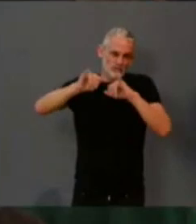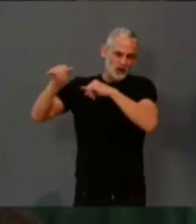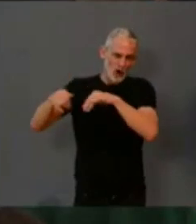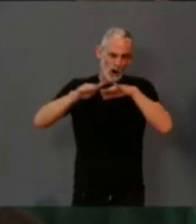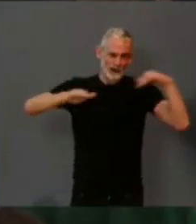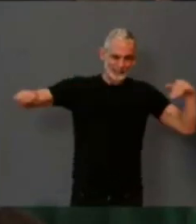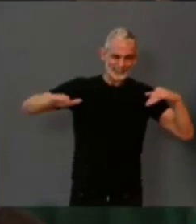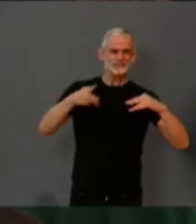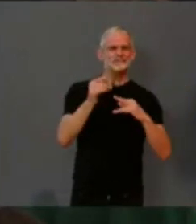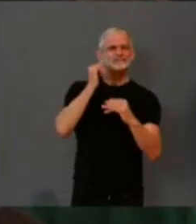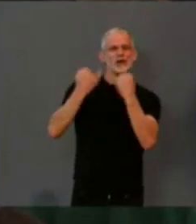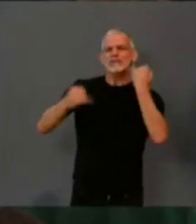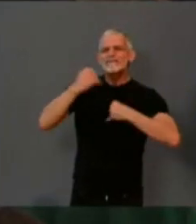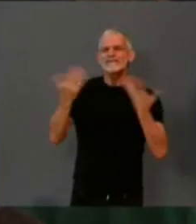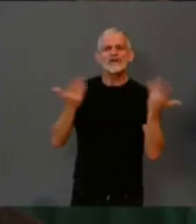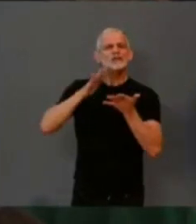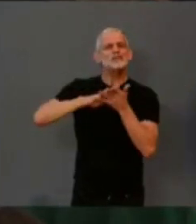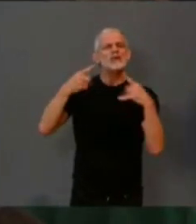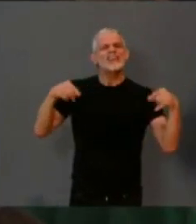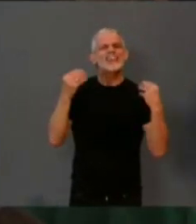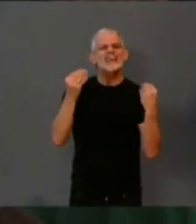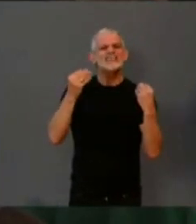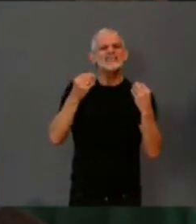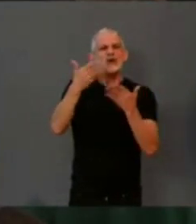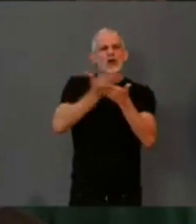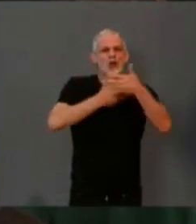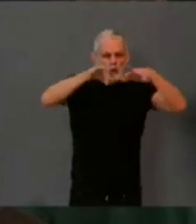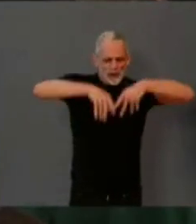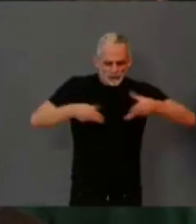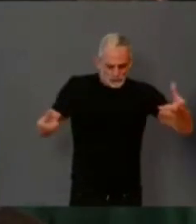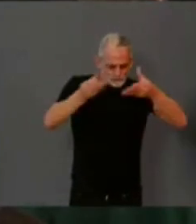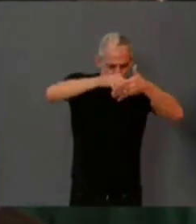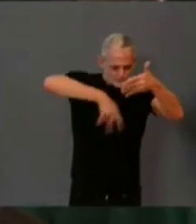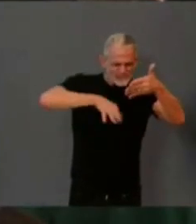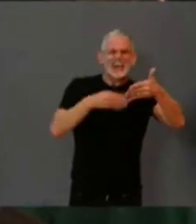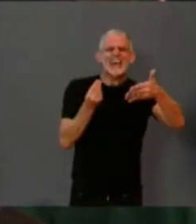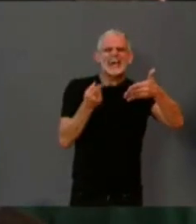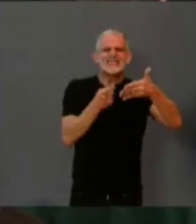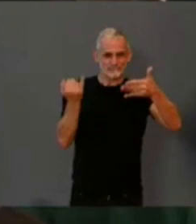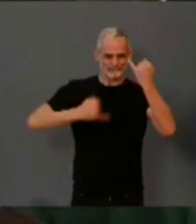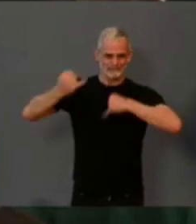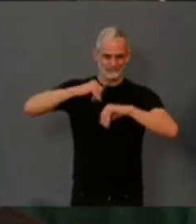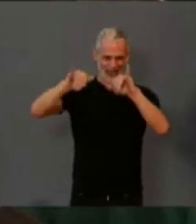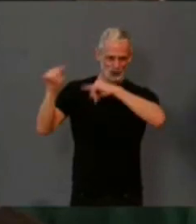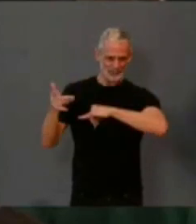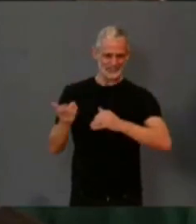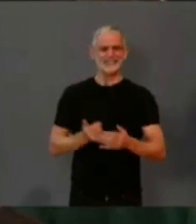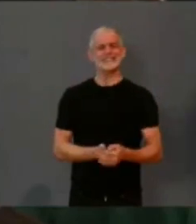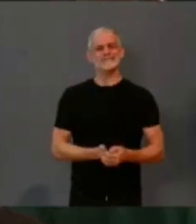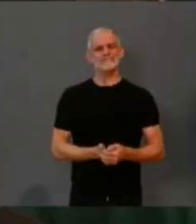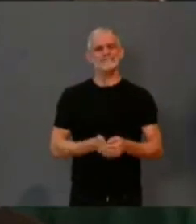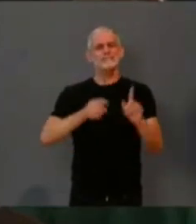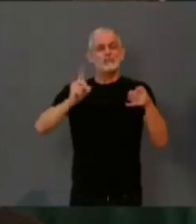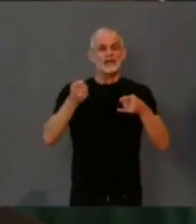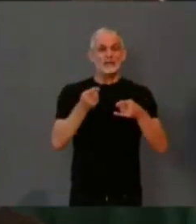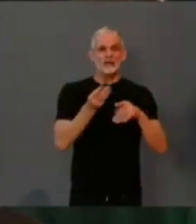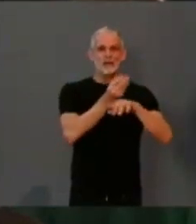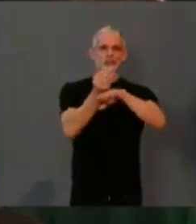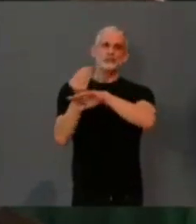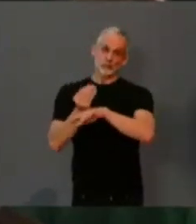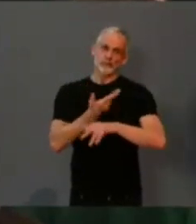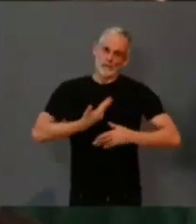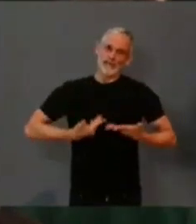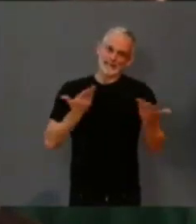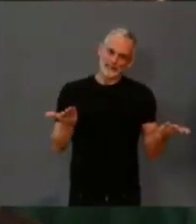y jóvenes que van a contar de qué se trata ese documento tan especial también para para los candidatos